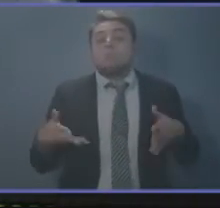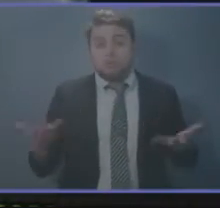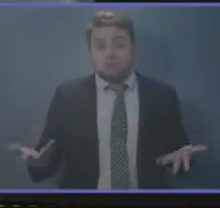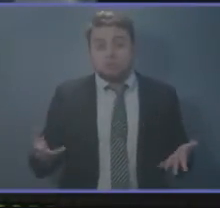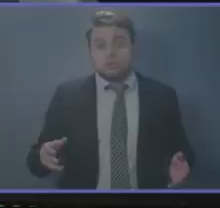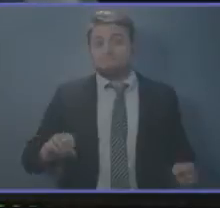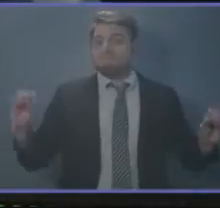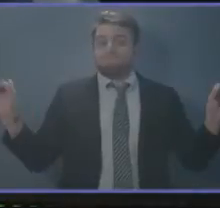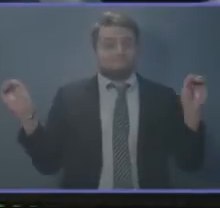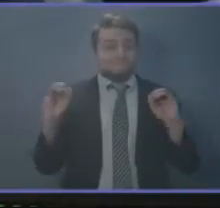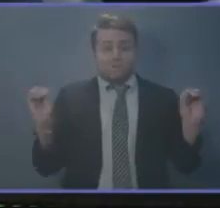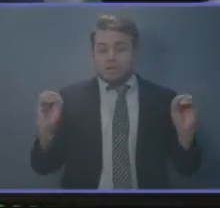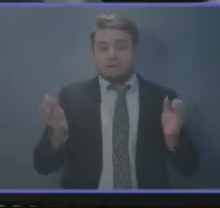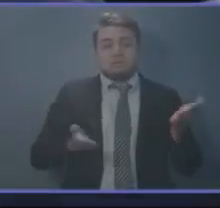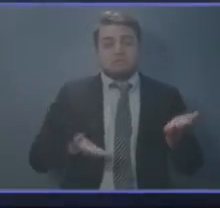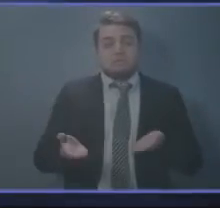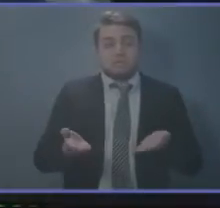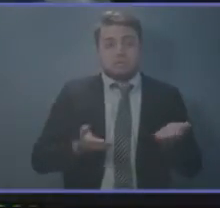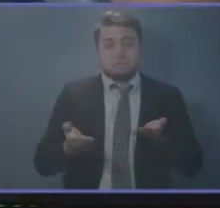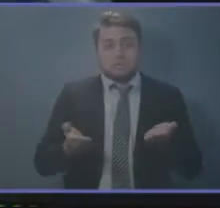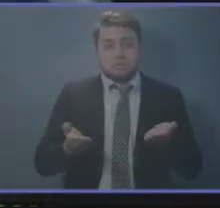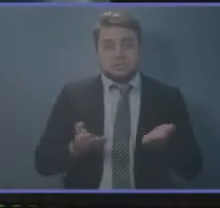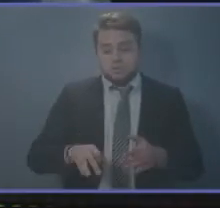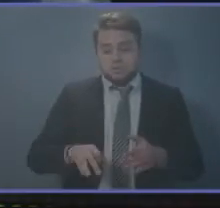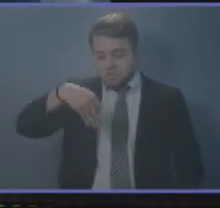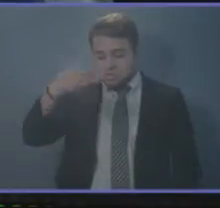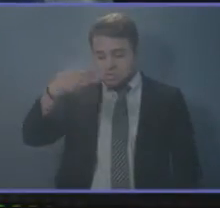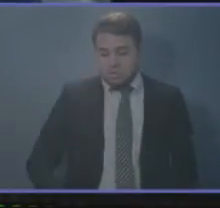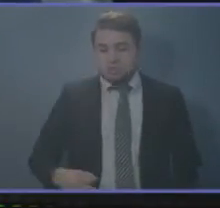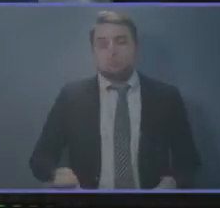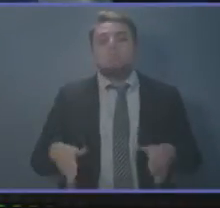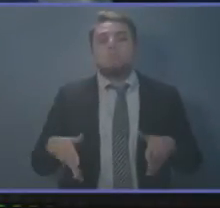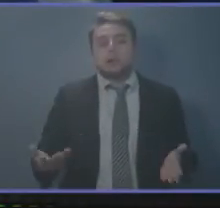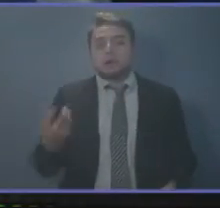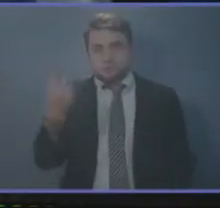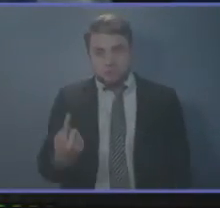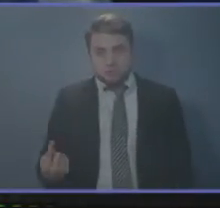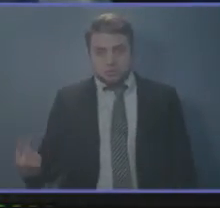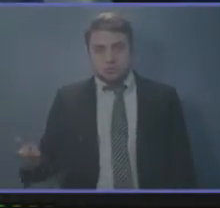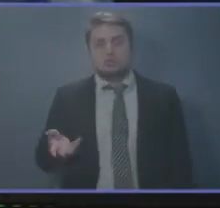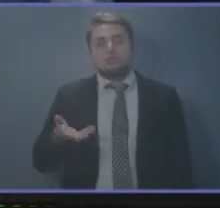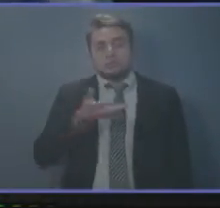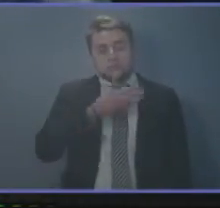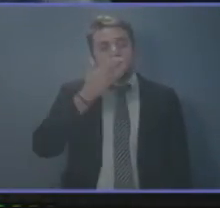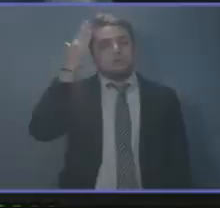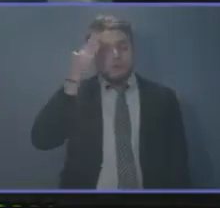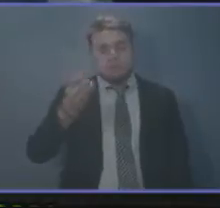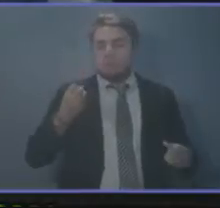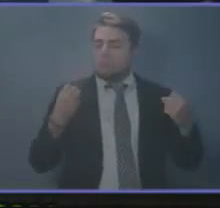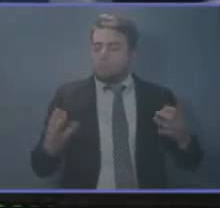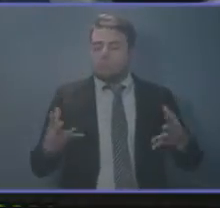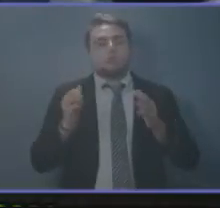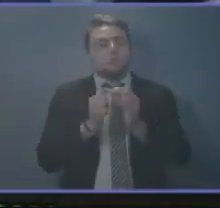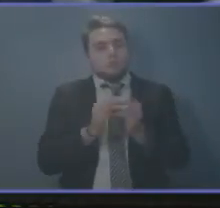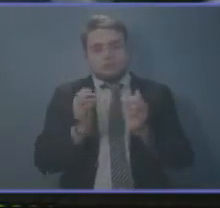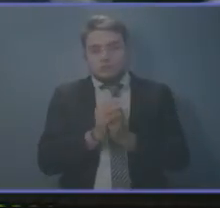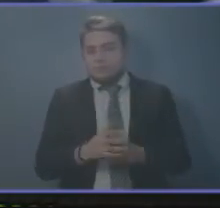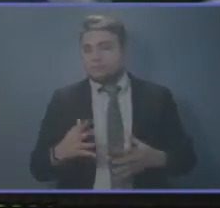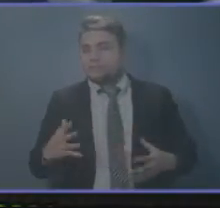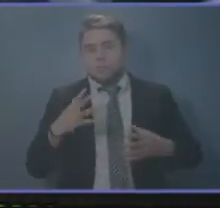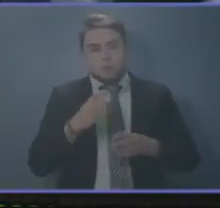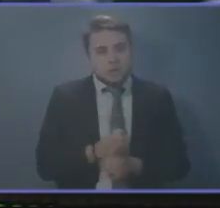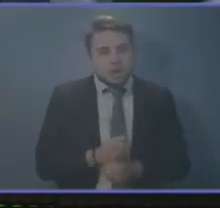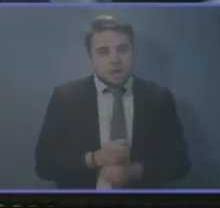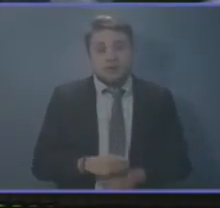un servicio digno para el usuario. Sabemos que hay muchísimos retos que enfrentan con el tema de seguridad, el